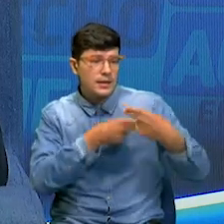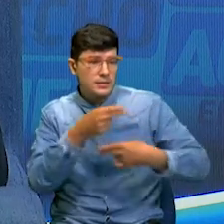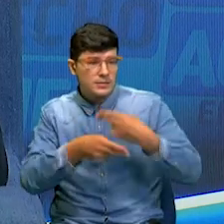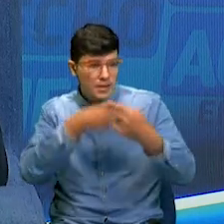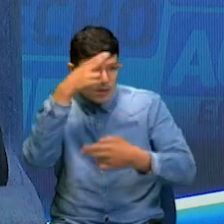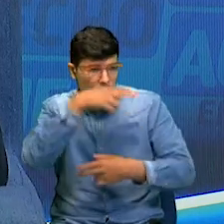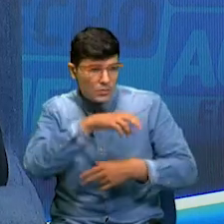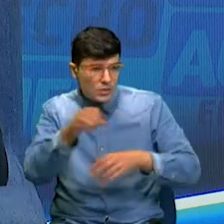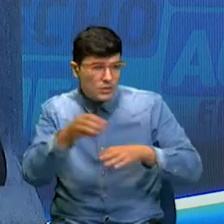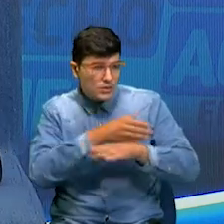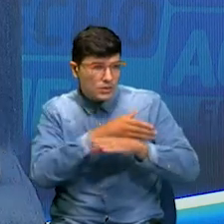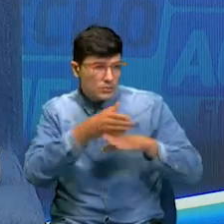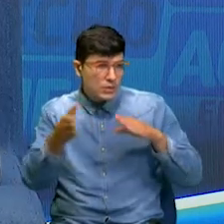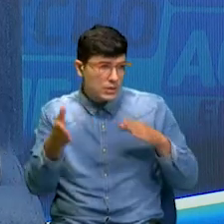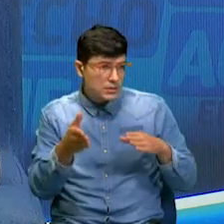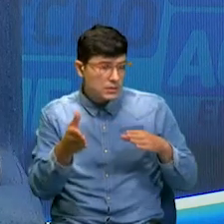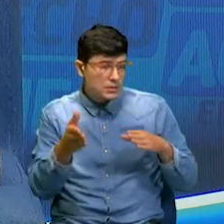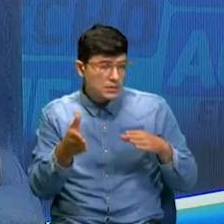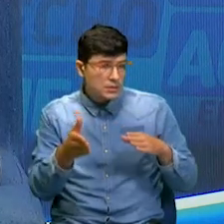aún estando ellos vivos?